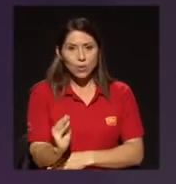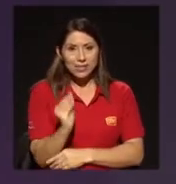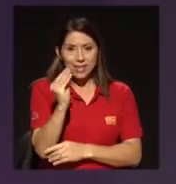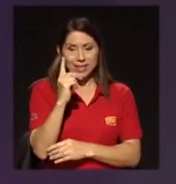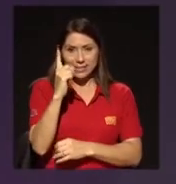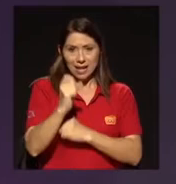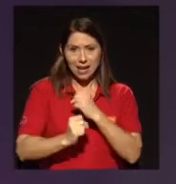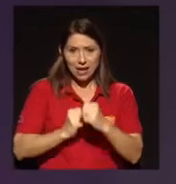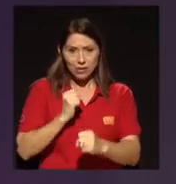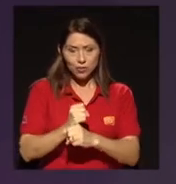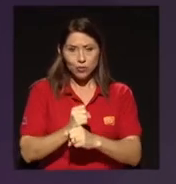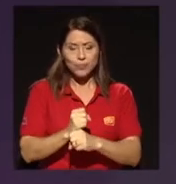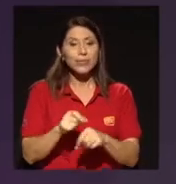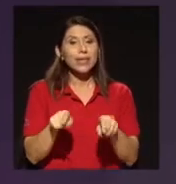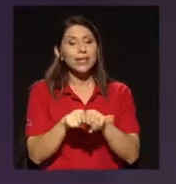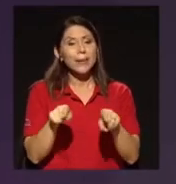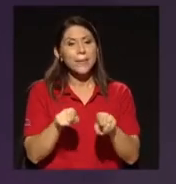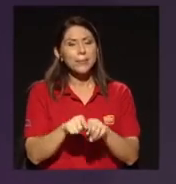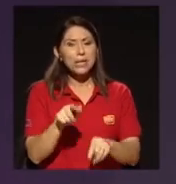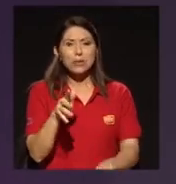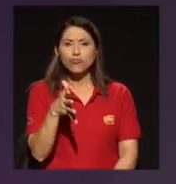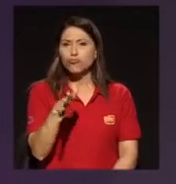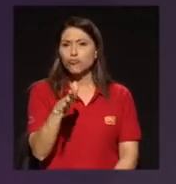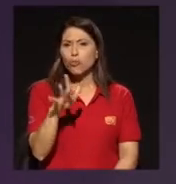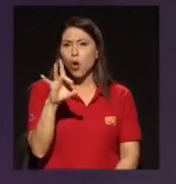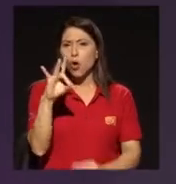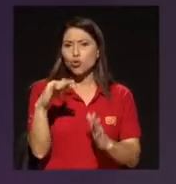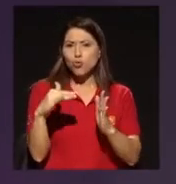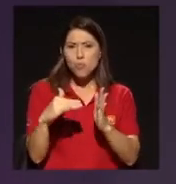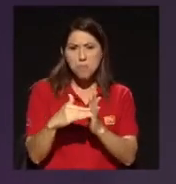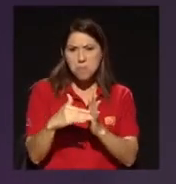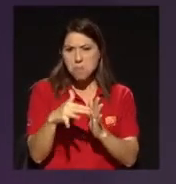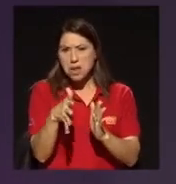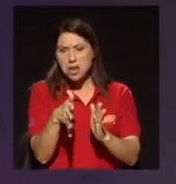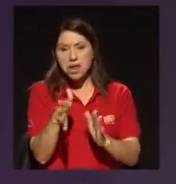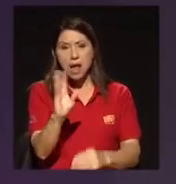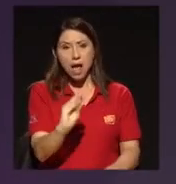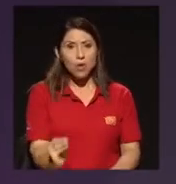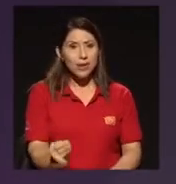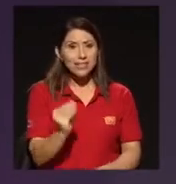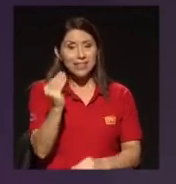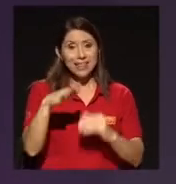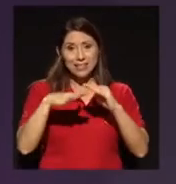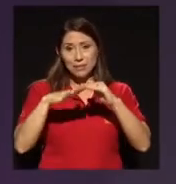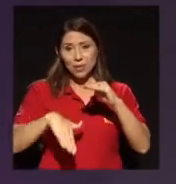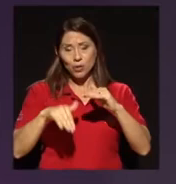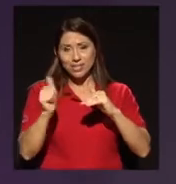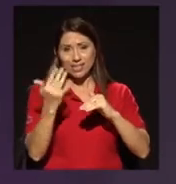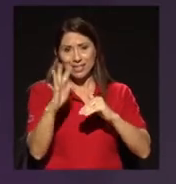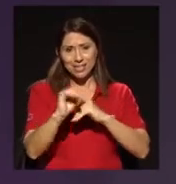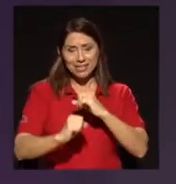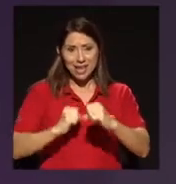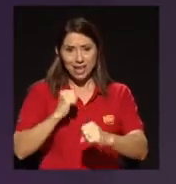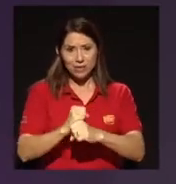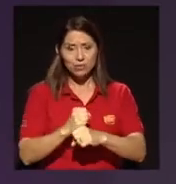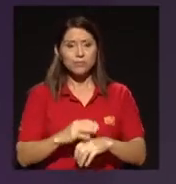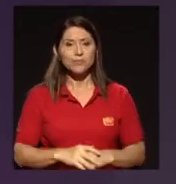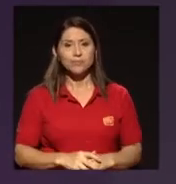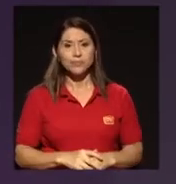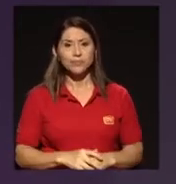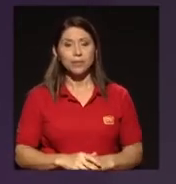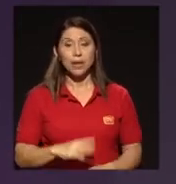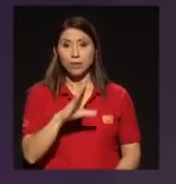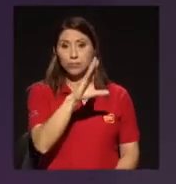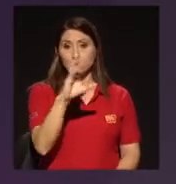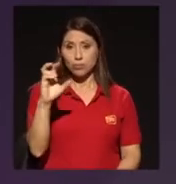además teníamos cerca de unas 8.000 y pico de adolescentes menores de 15 años. En